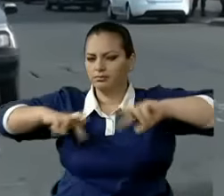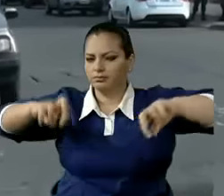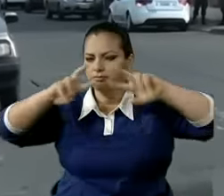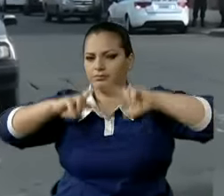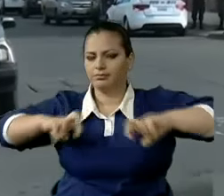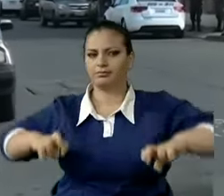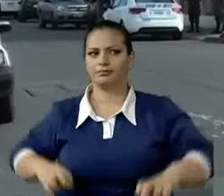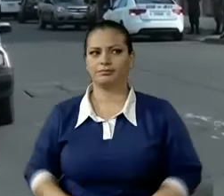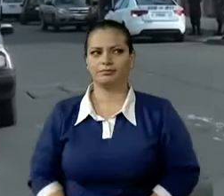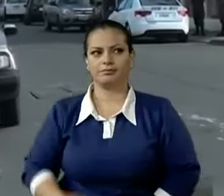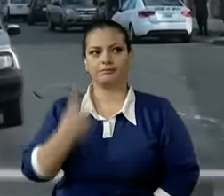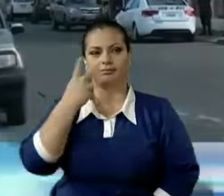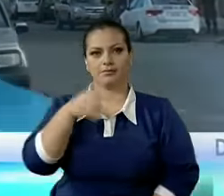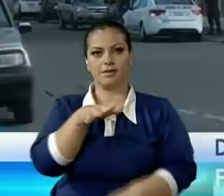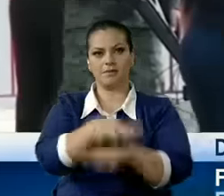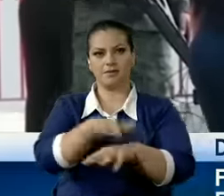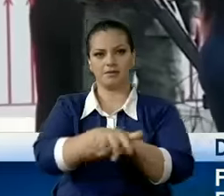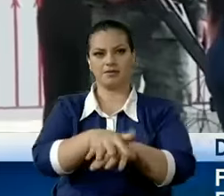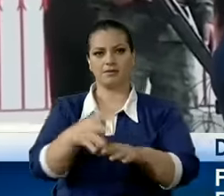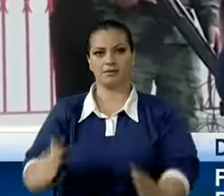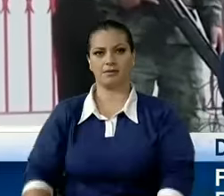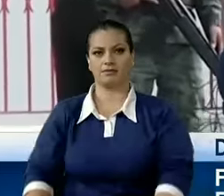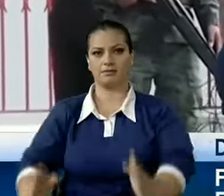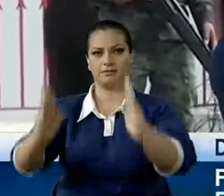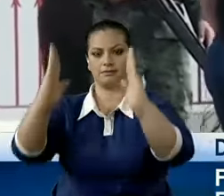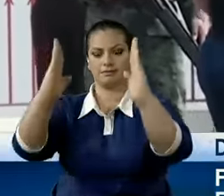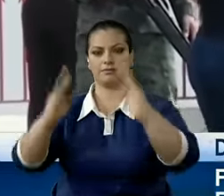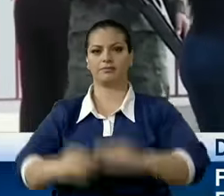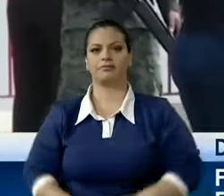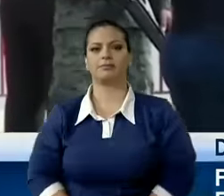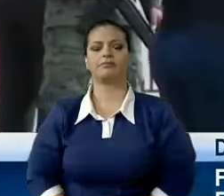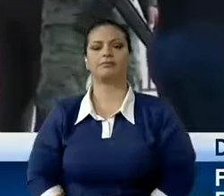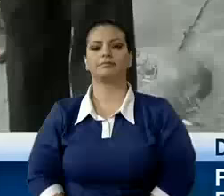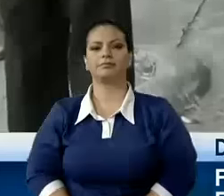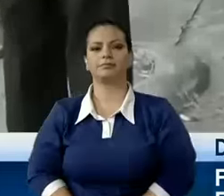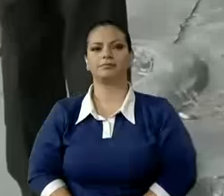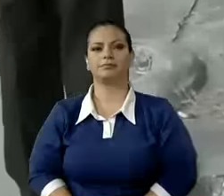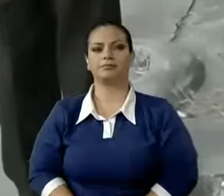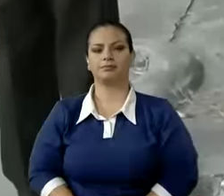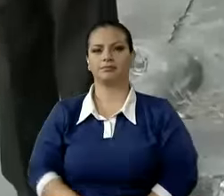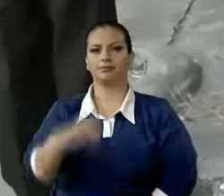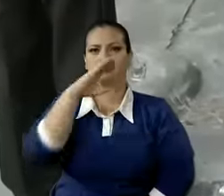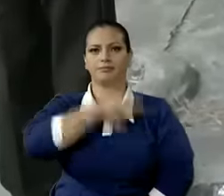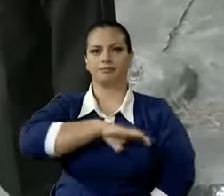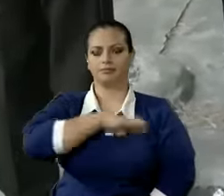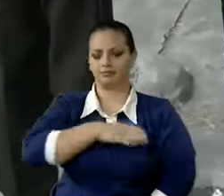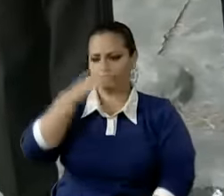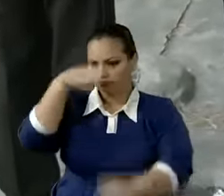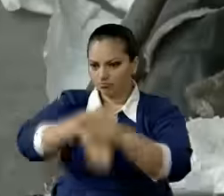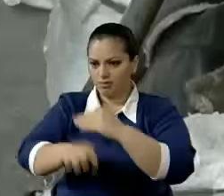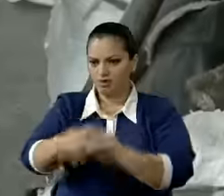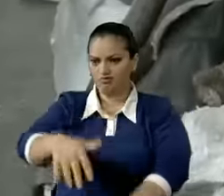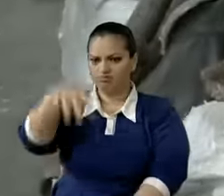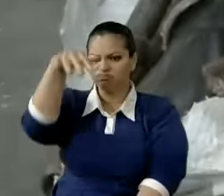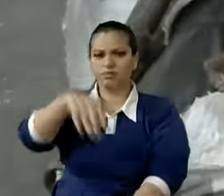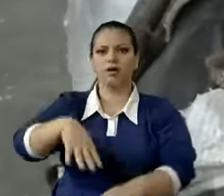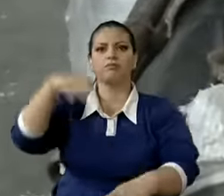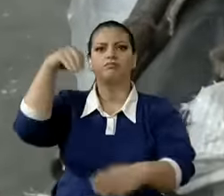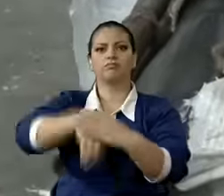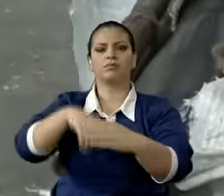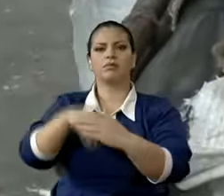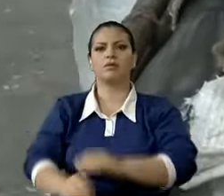En el exterior de un edificio ubicado en la ciudadela Las Brisas, al este de Machala, fue hallado un saco de yute que en su interior contenía 10